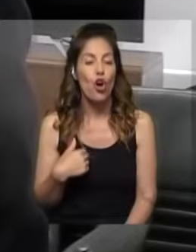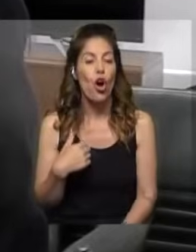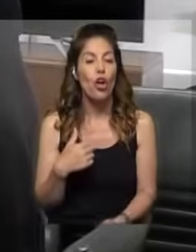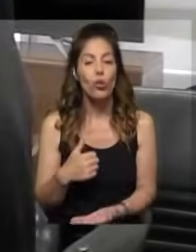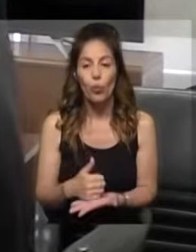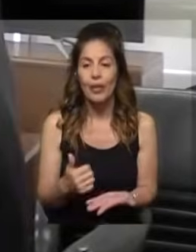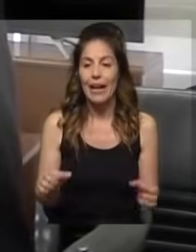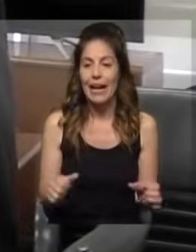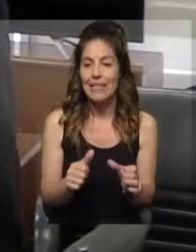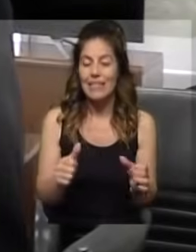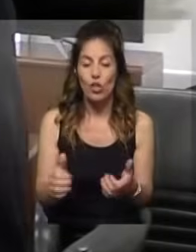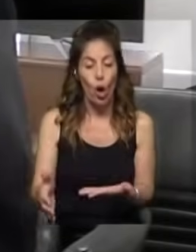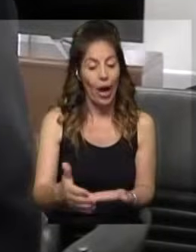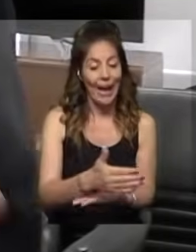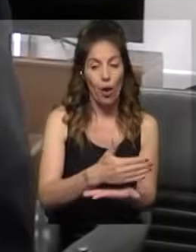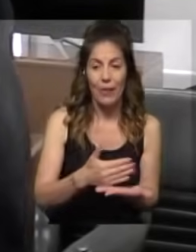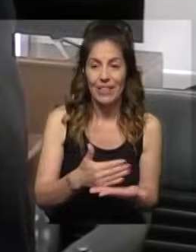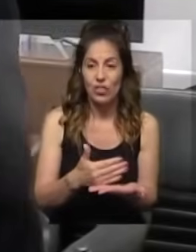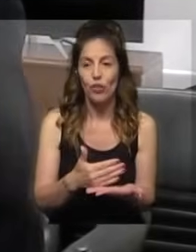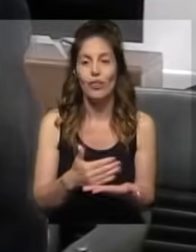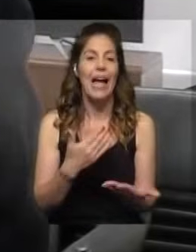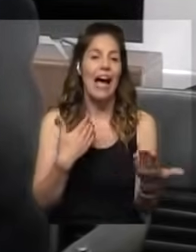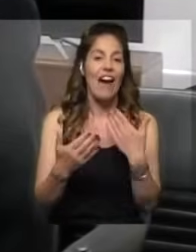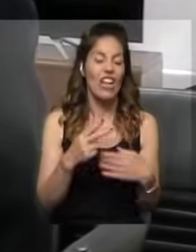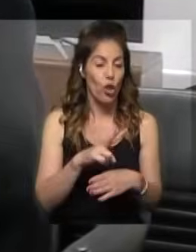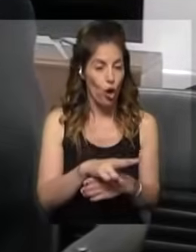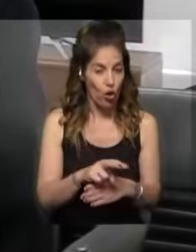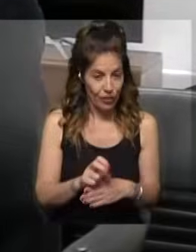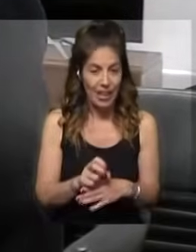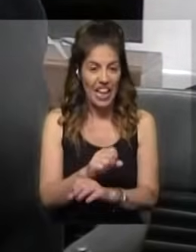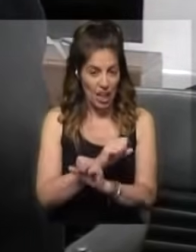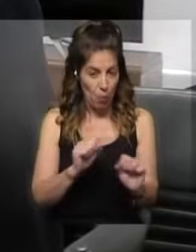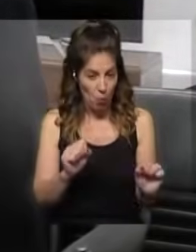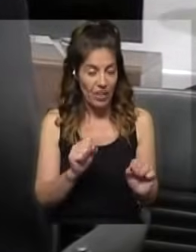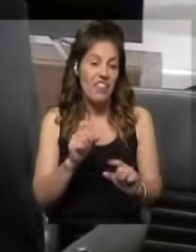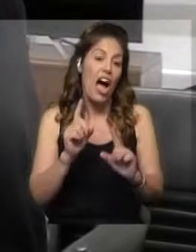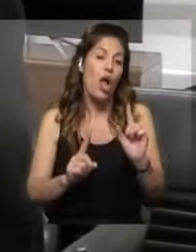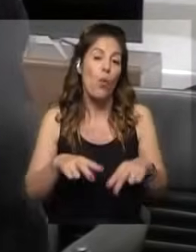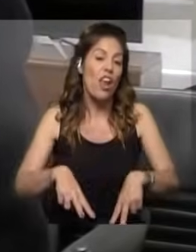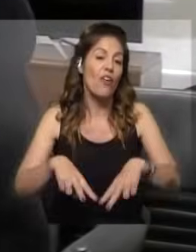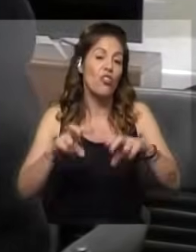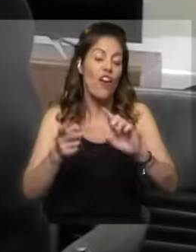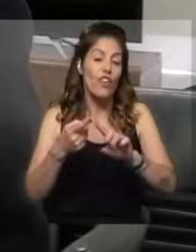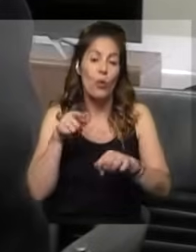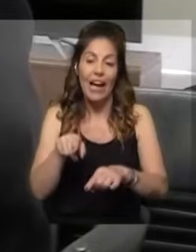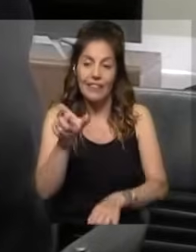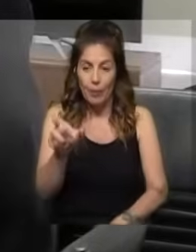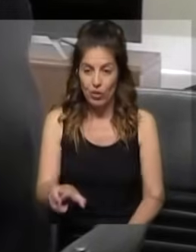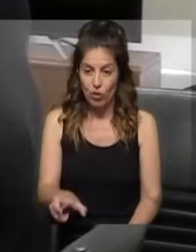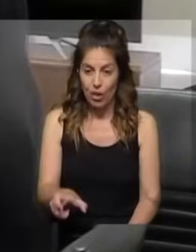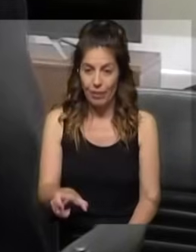una recopilación por de alguna forma hablando con los fiscales que pueden tener alguna causa vinculada a esta persona